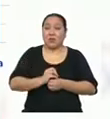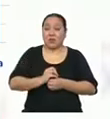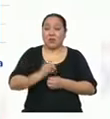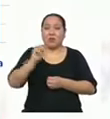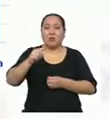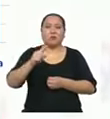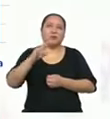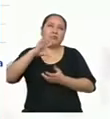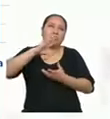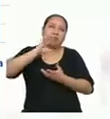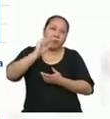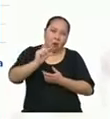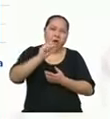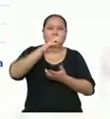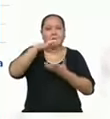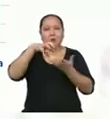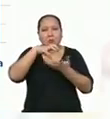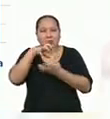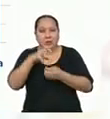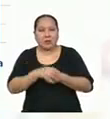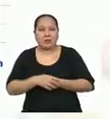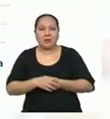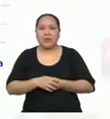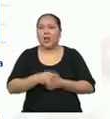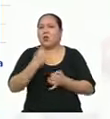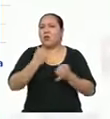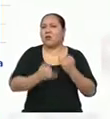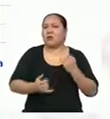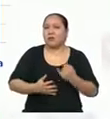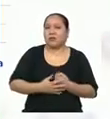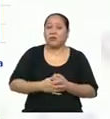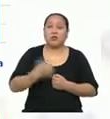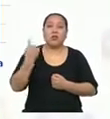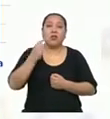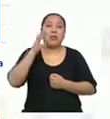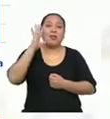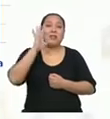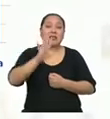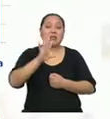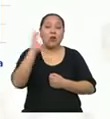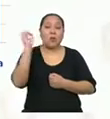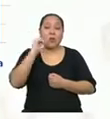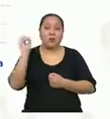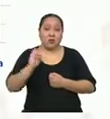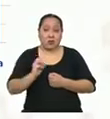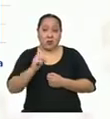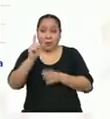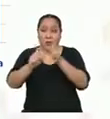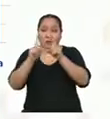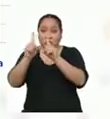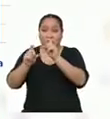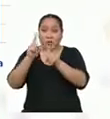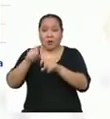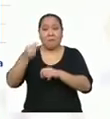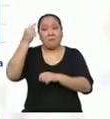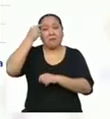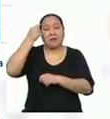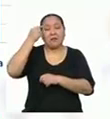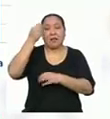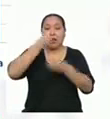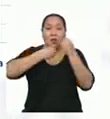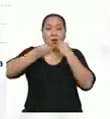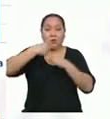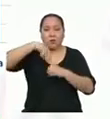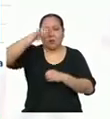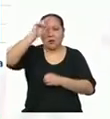entrevistados. Ajá. ¿Y qué me dices del último? Solo el 5% de las personas entrevistadas consideran que la gastronomía peruana